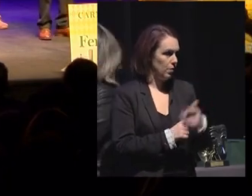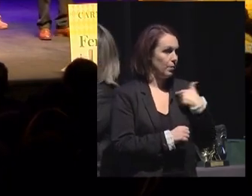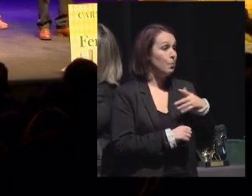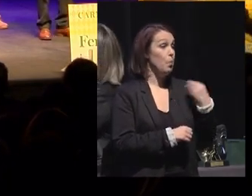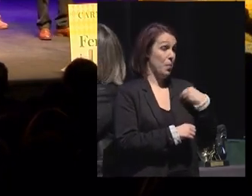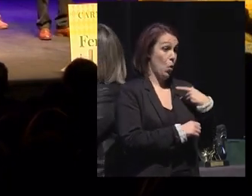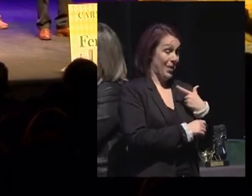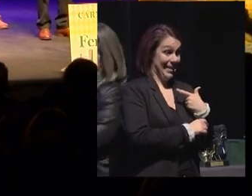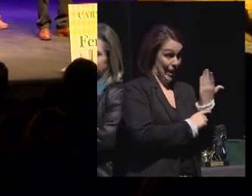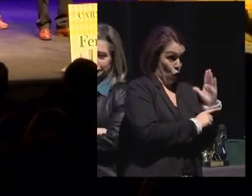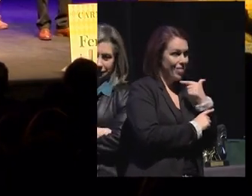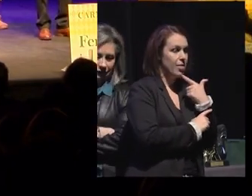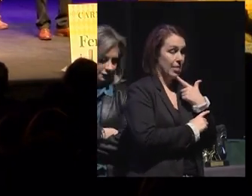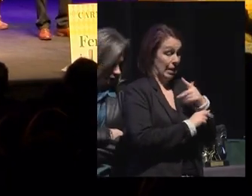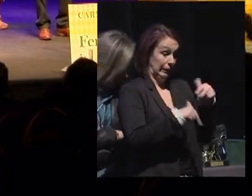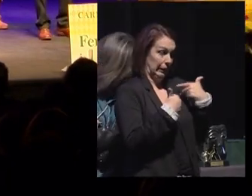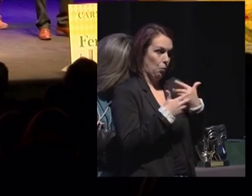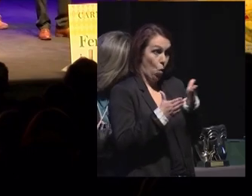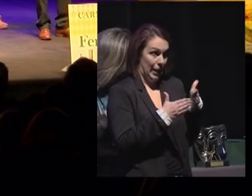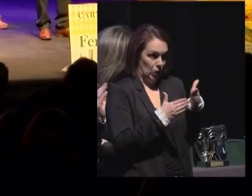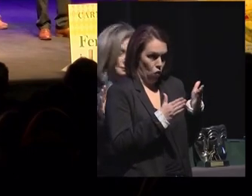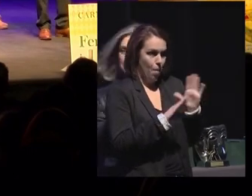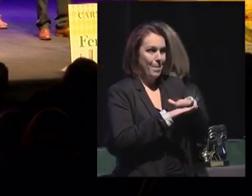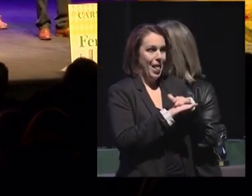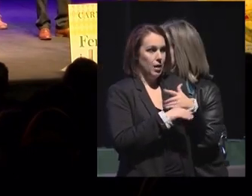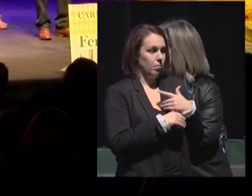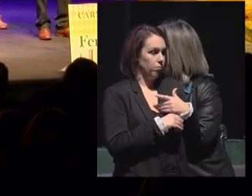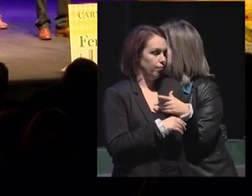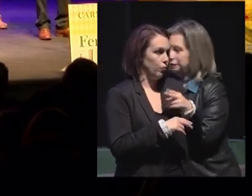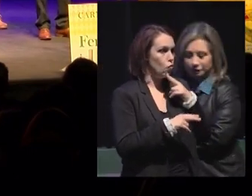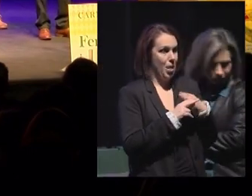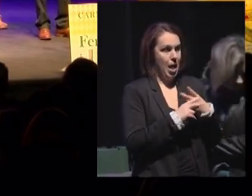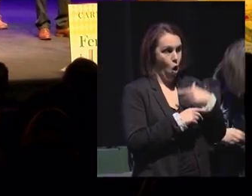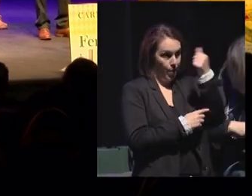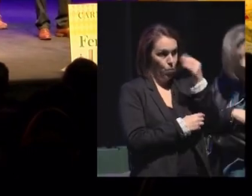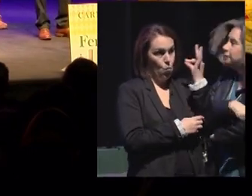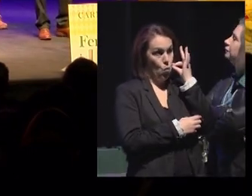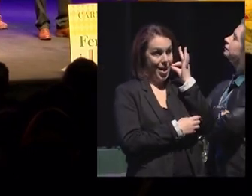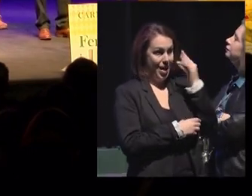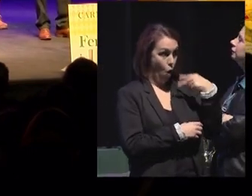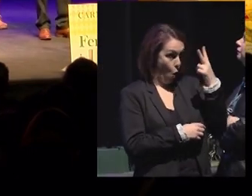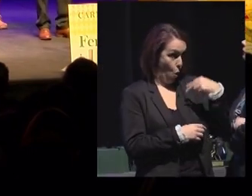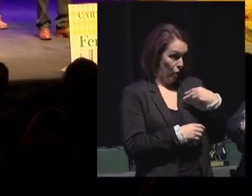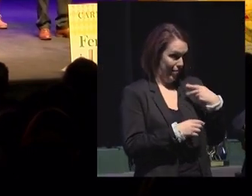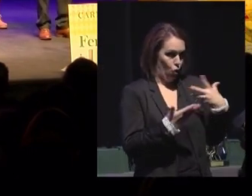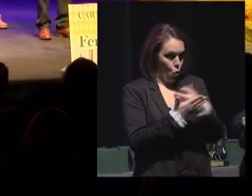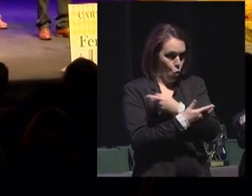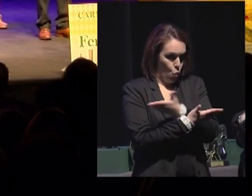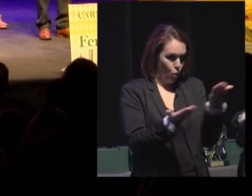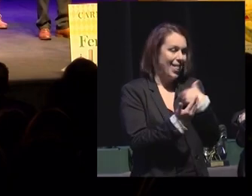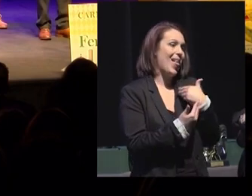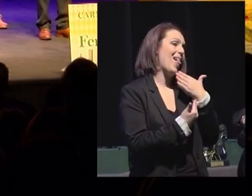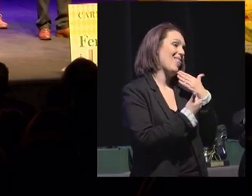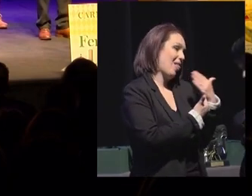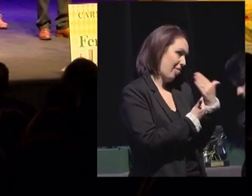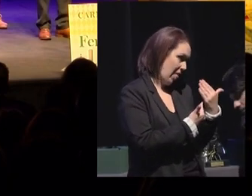Javier, permíteme que aproveche este momento para, en nombre de todos los hombres y mujeres de la ONCE, pues darte las gracias